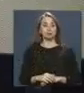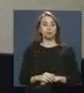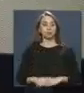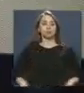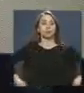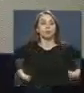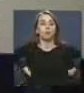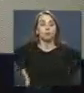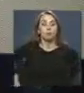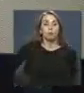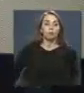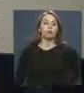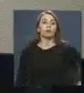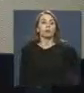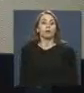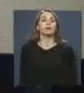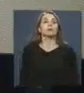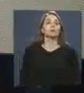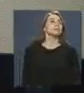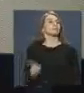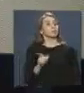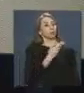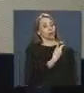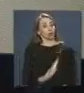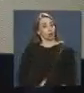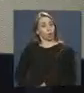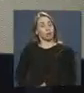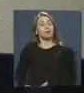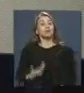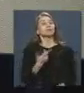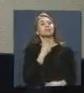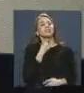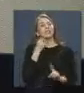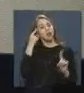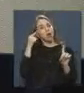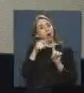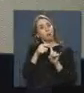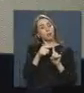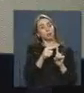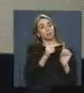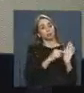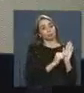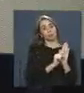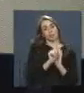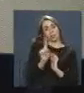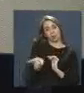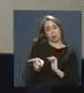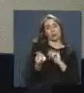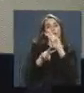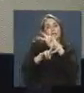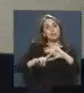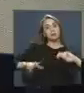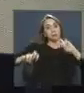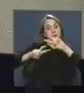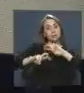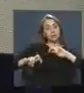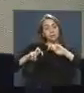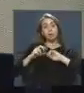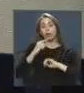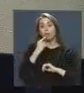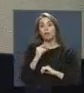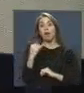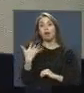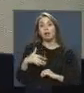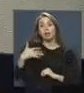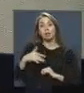el Ejecutivo, a través de los órganos pertinentes, ordene estudios que permitan relevar la